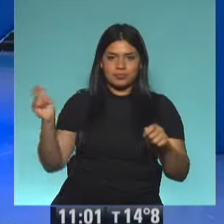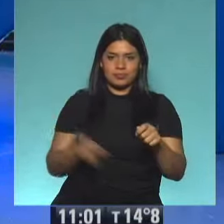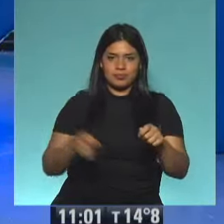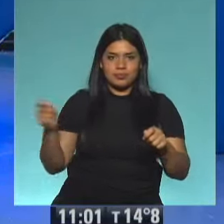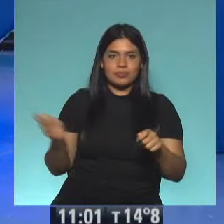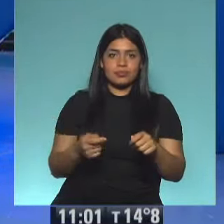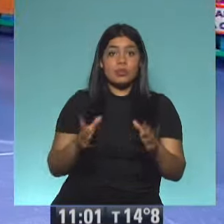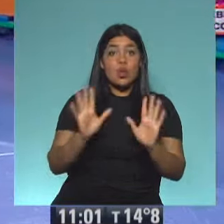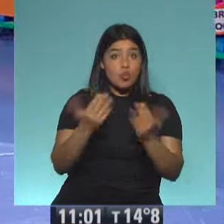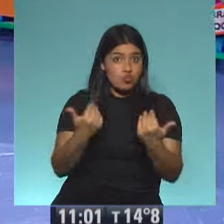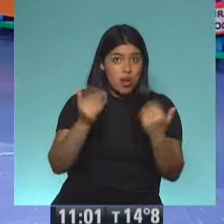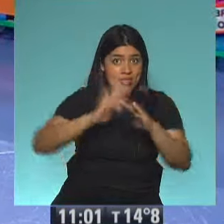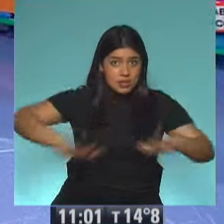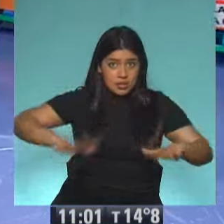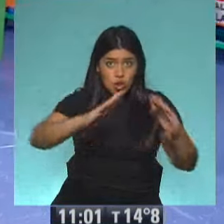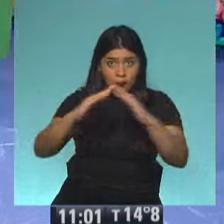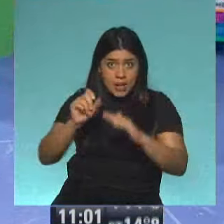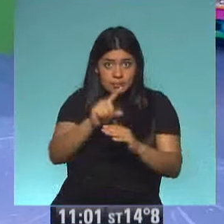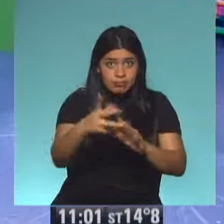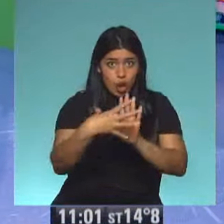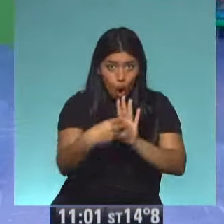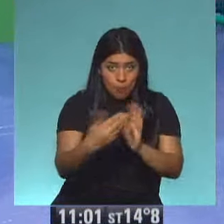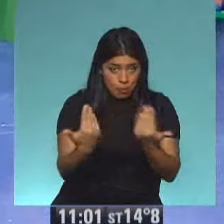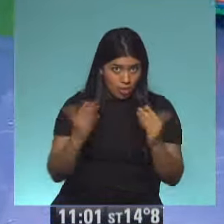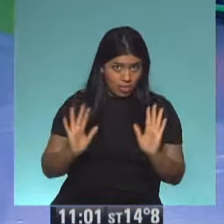Me pueden ayudar en casa, ¿sí?